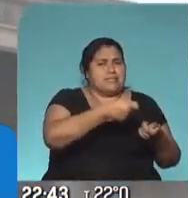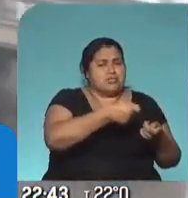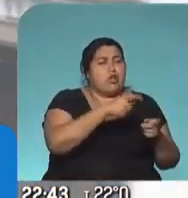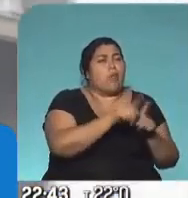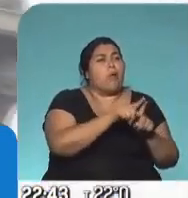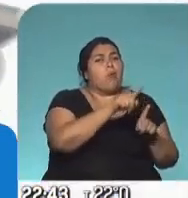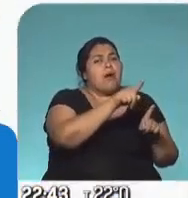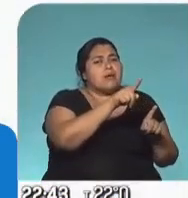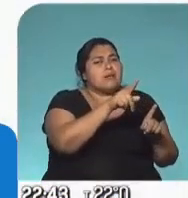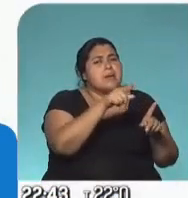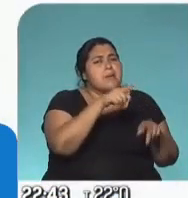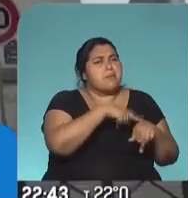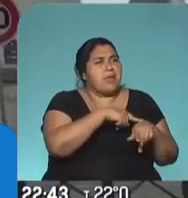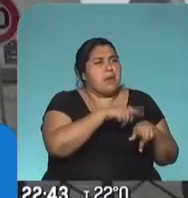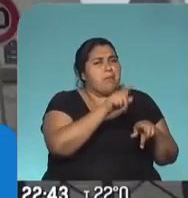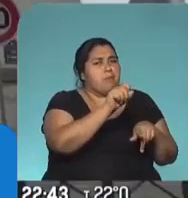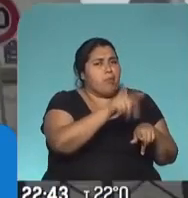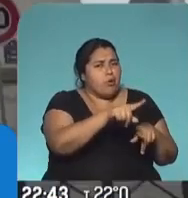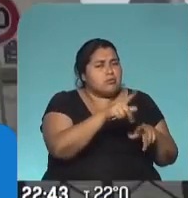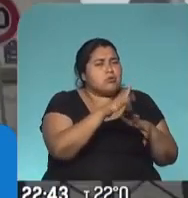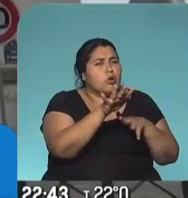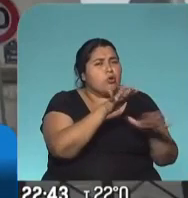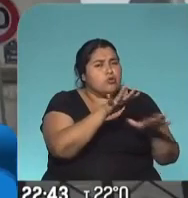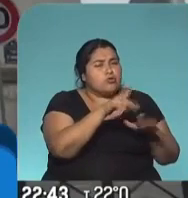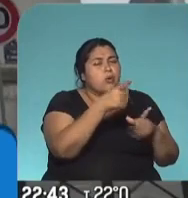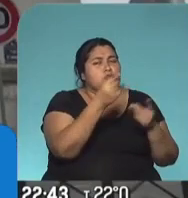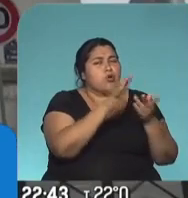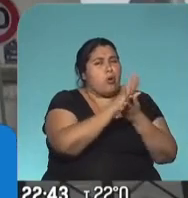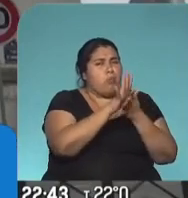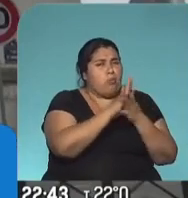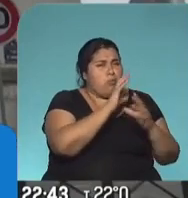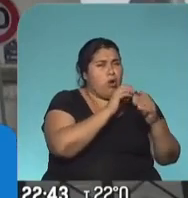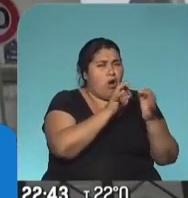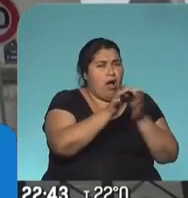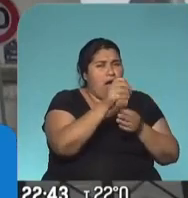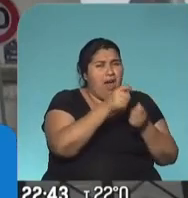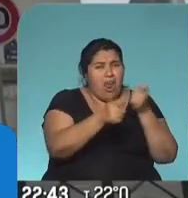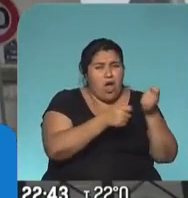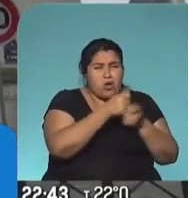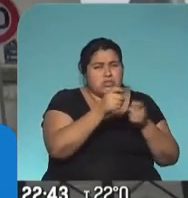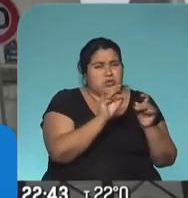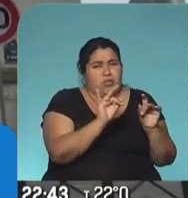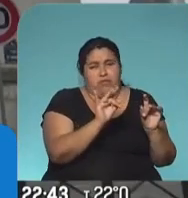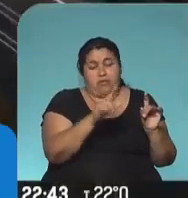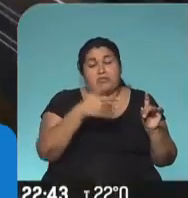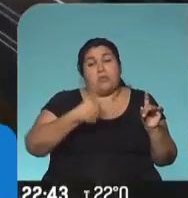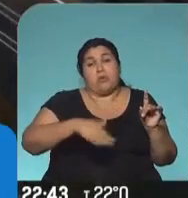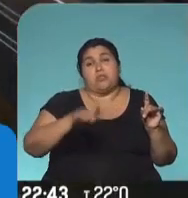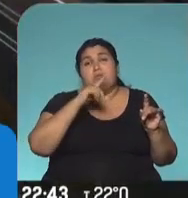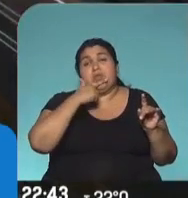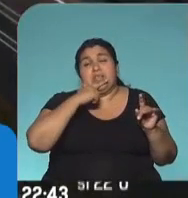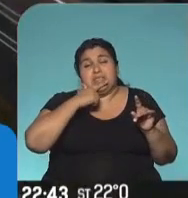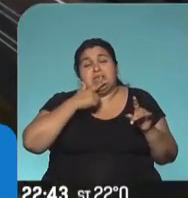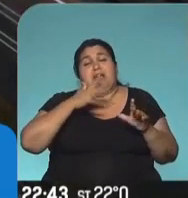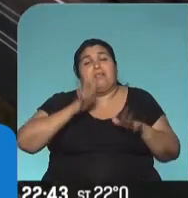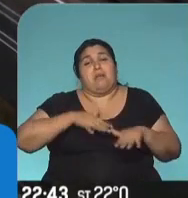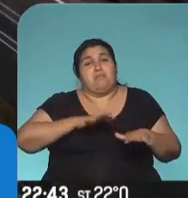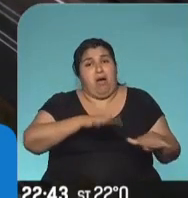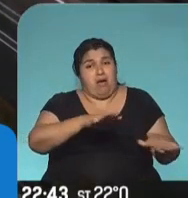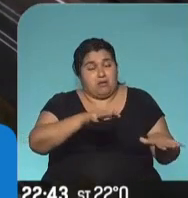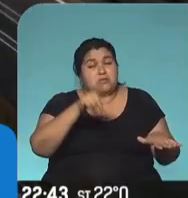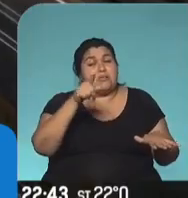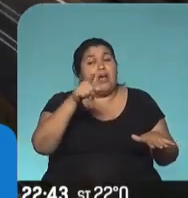se le acota muchísimo el espacio de negociación. Esta marcha para el 17, que está llamada para la semana que viene, es